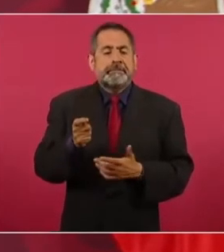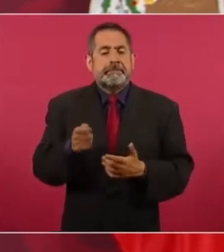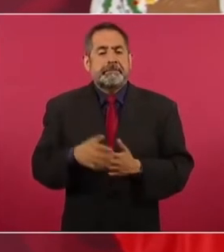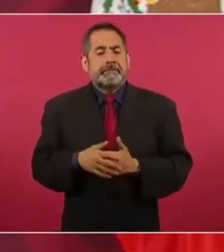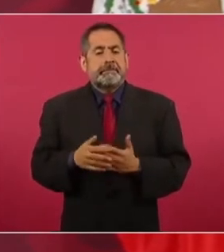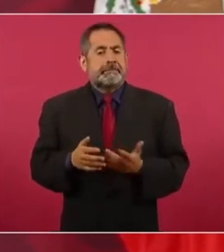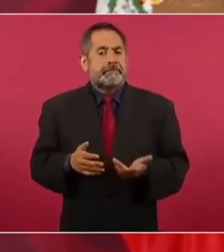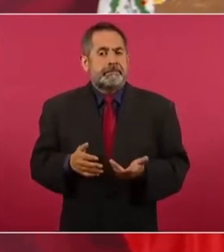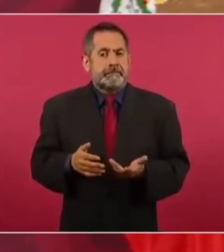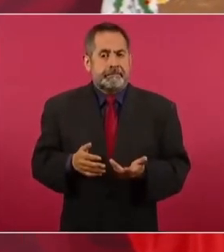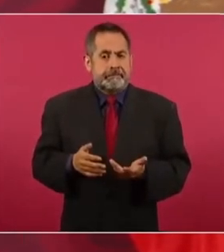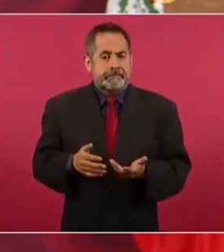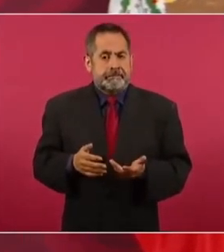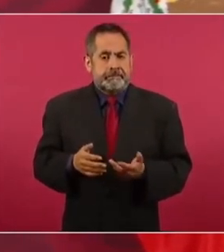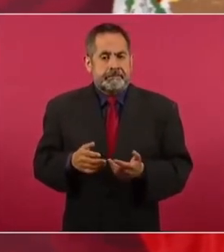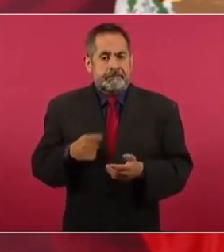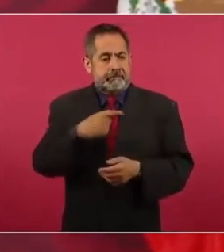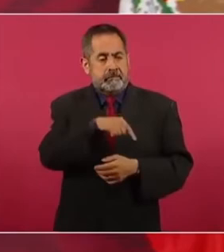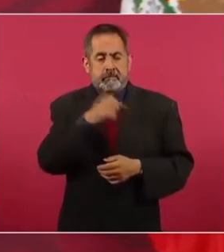que la realidad